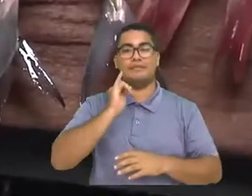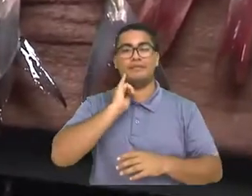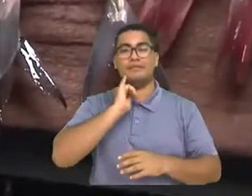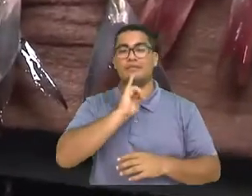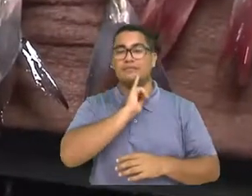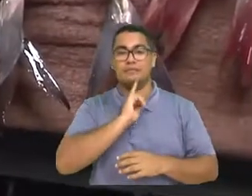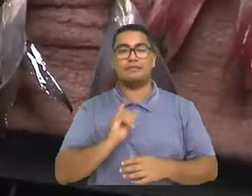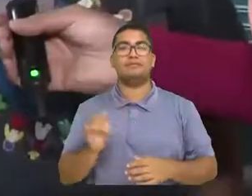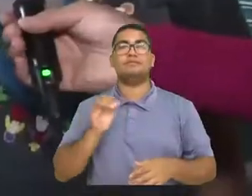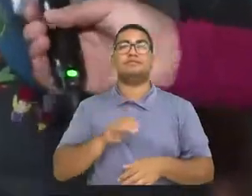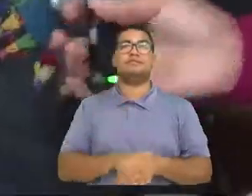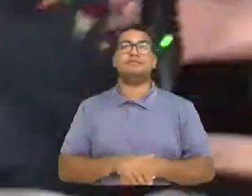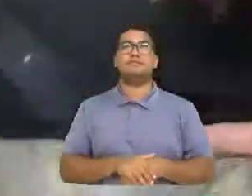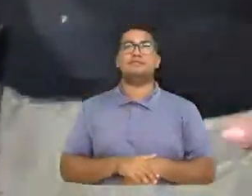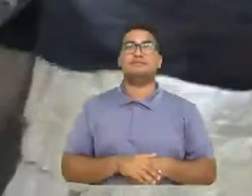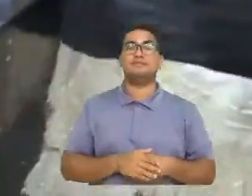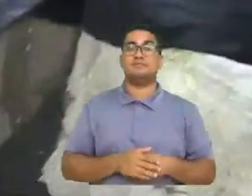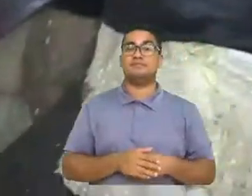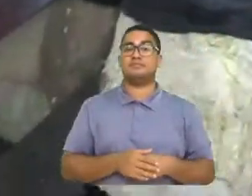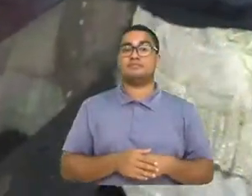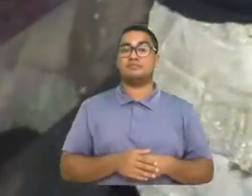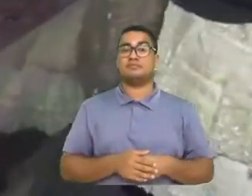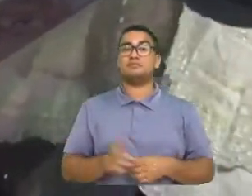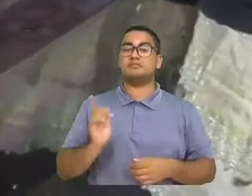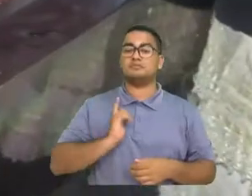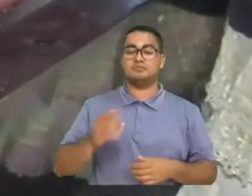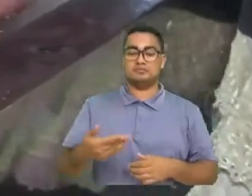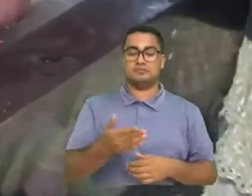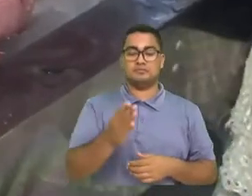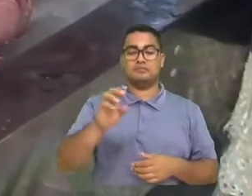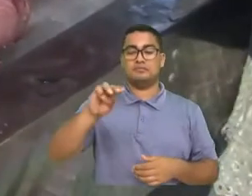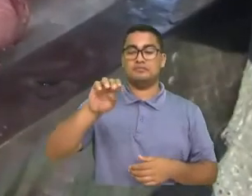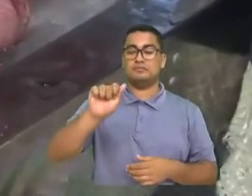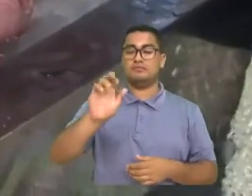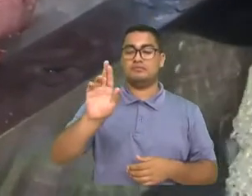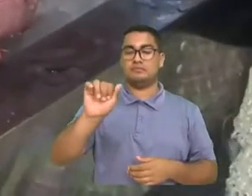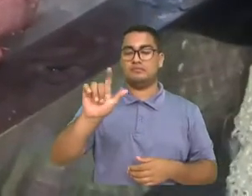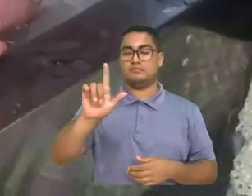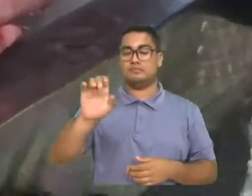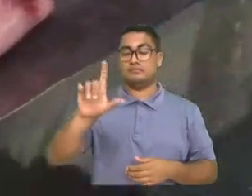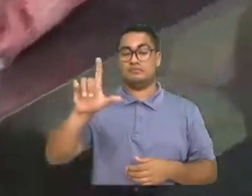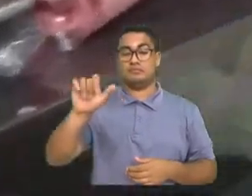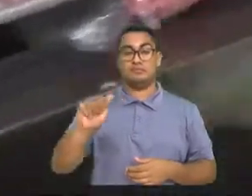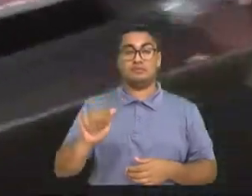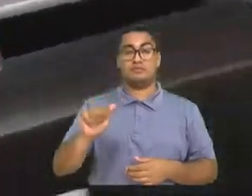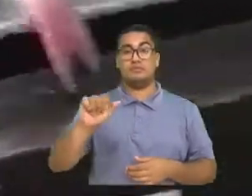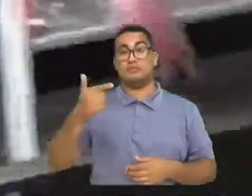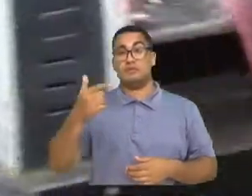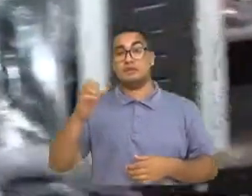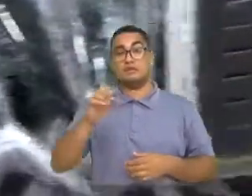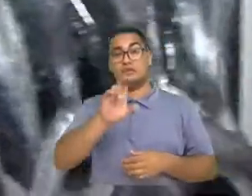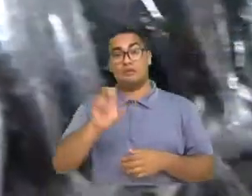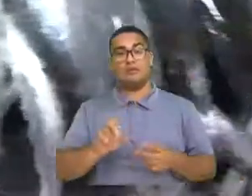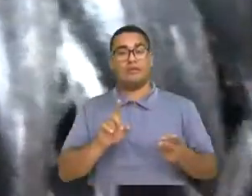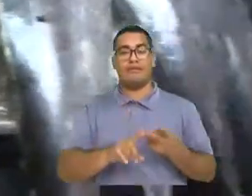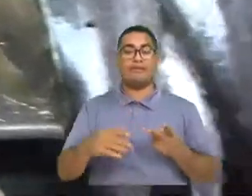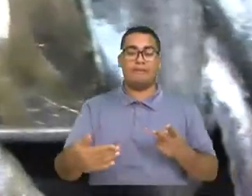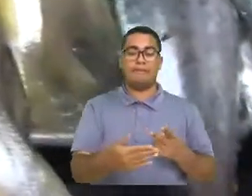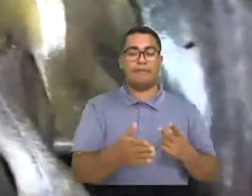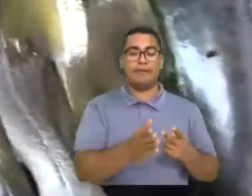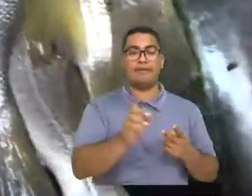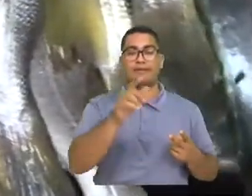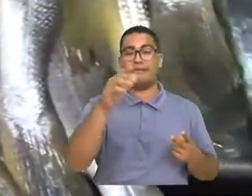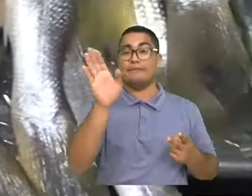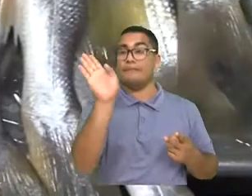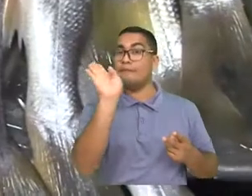Evites. Tenemos macarela a 70 córdoba y tenemos del pargo blanco 70